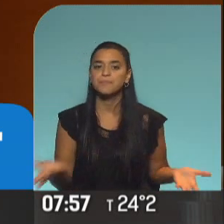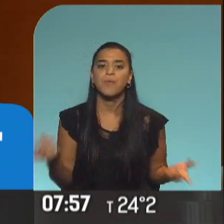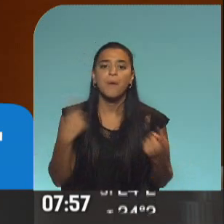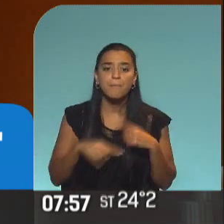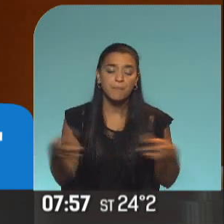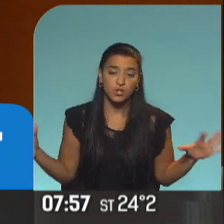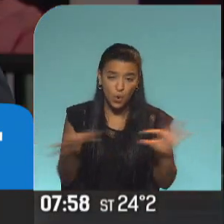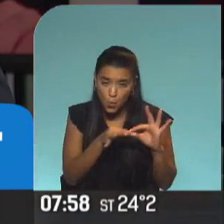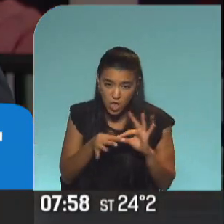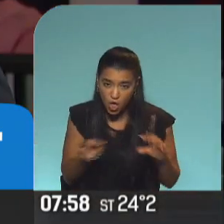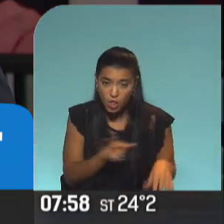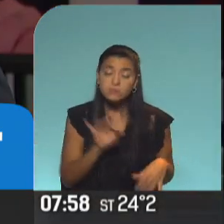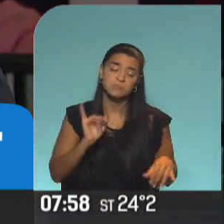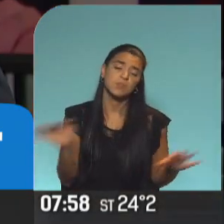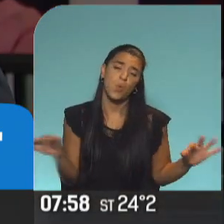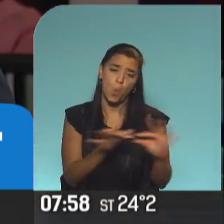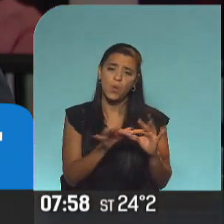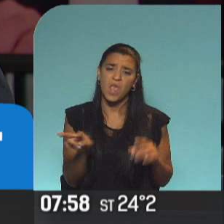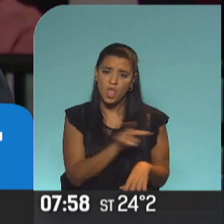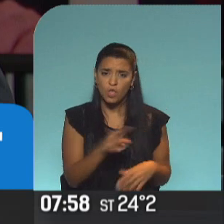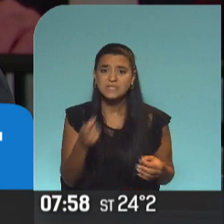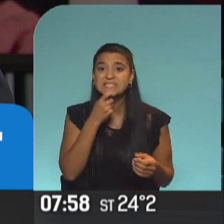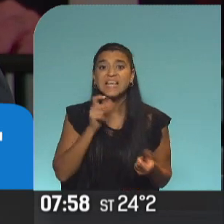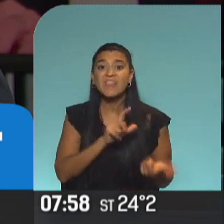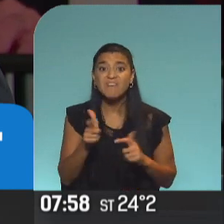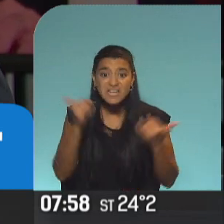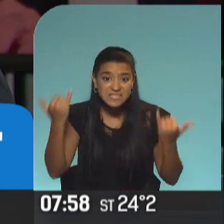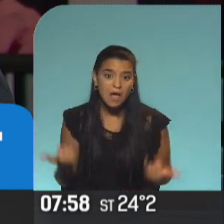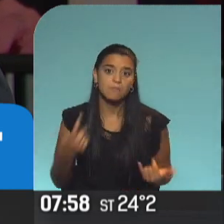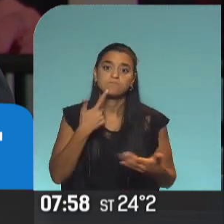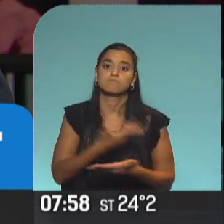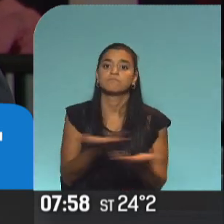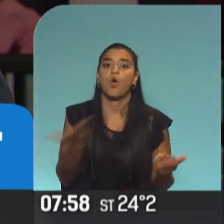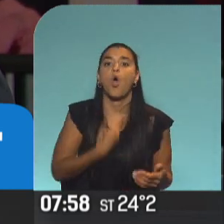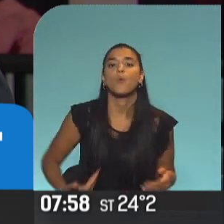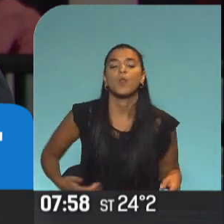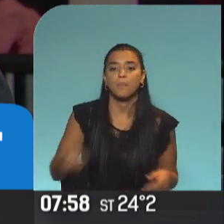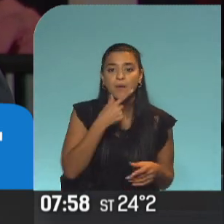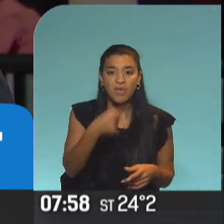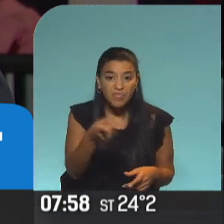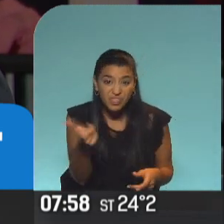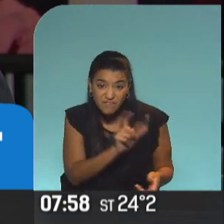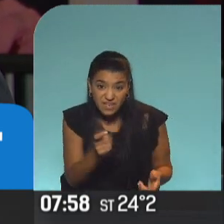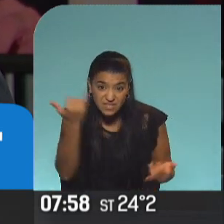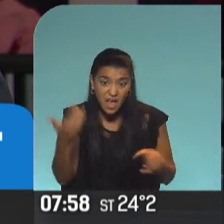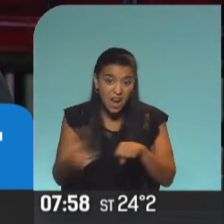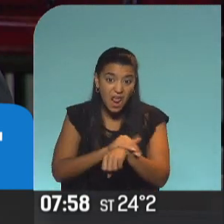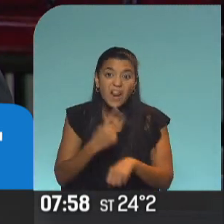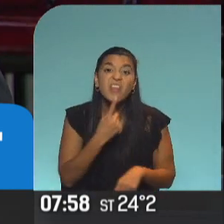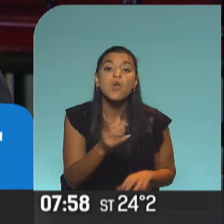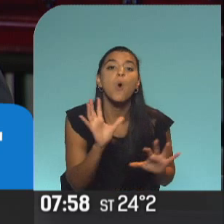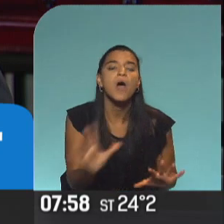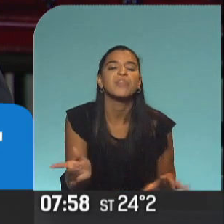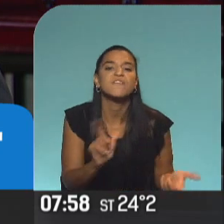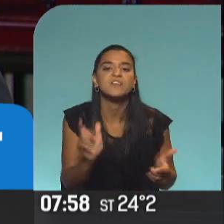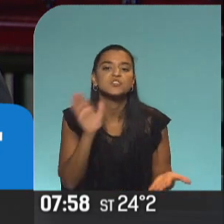camino están unidos. Están unidos porque si hubiera habido alguna diferencia, se hubieran manifestado durante el gobierno de Macri. ¿Ustedes conocen alguna diferencia que Larreta le planteó a Macri